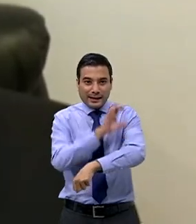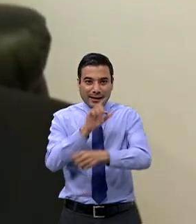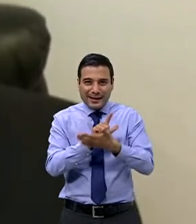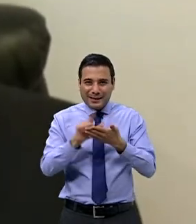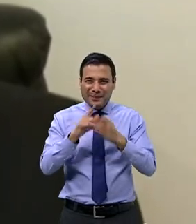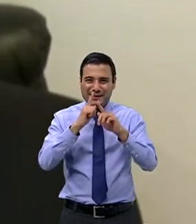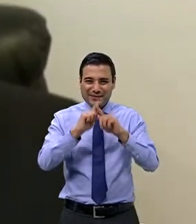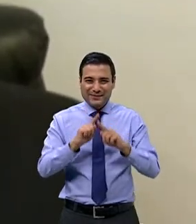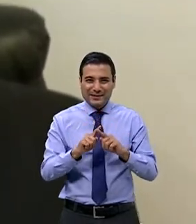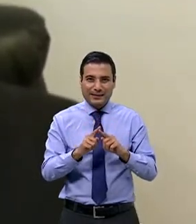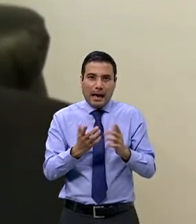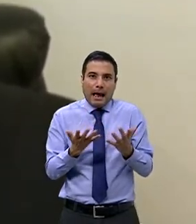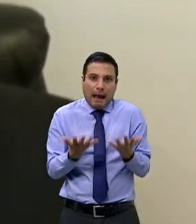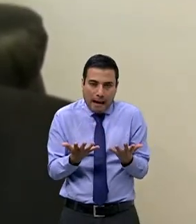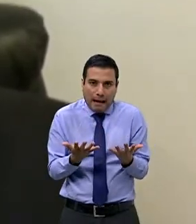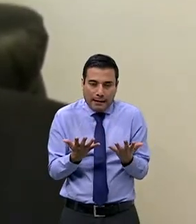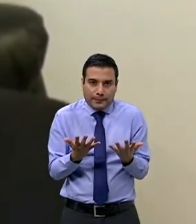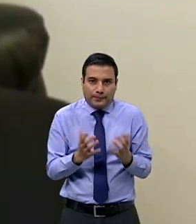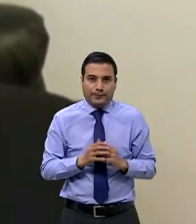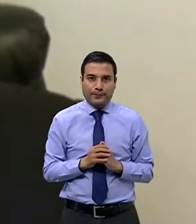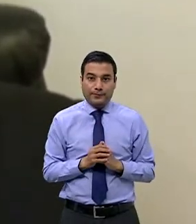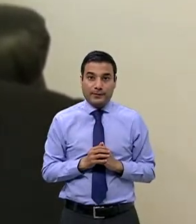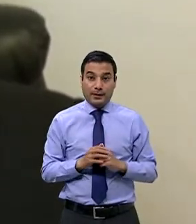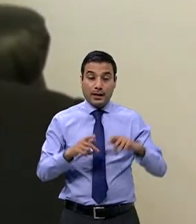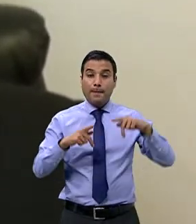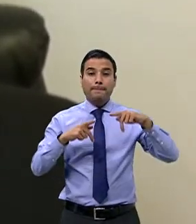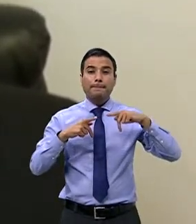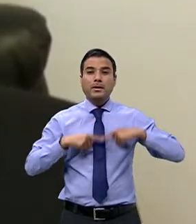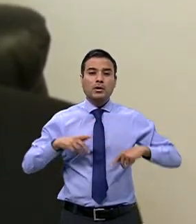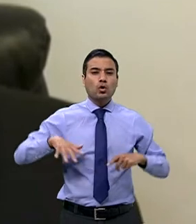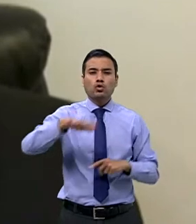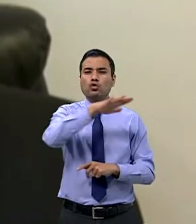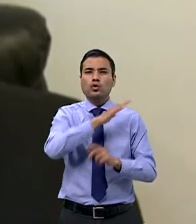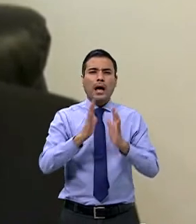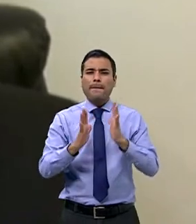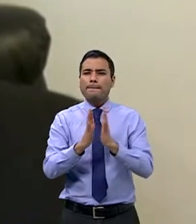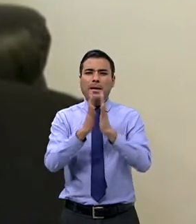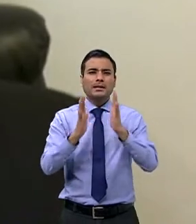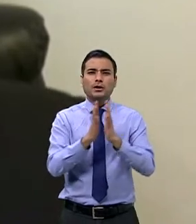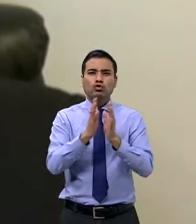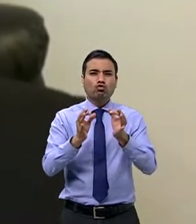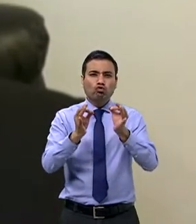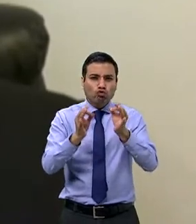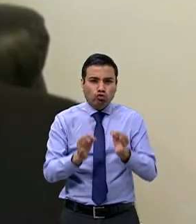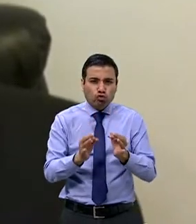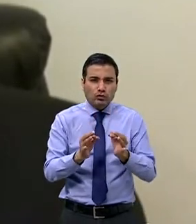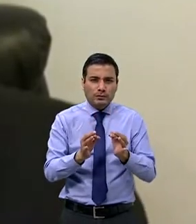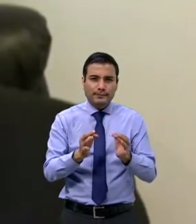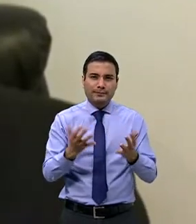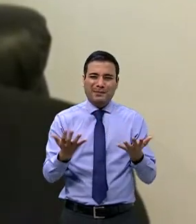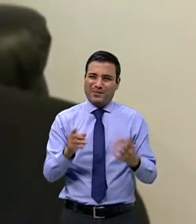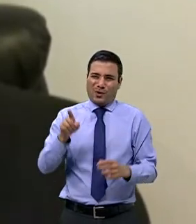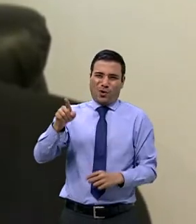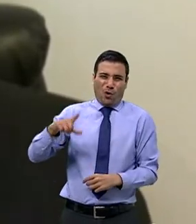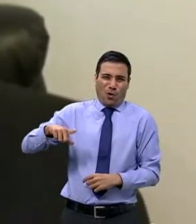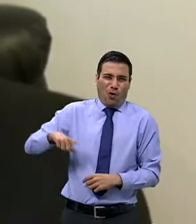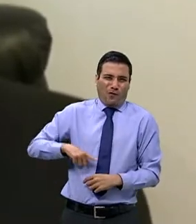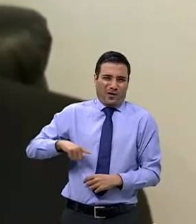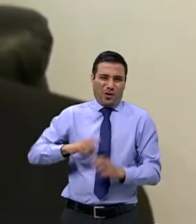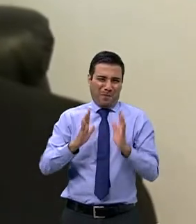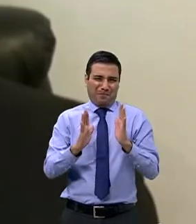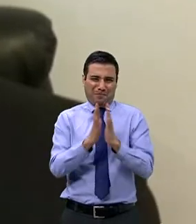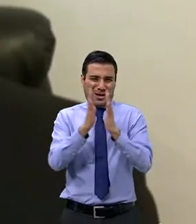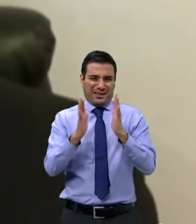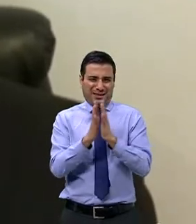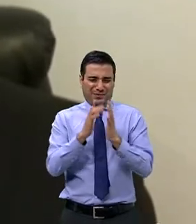tener una sociedad profundamente demócrata con un gobierno profundamente antidemocrático los más